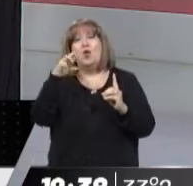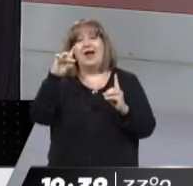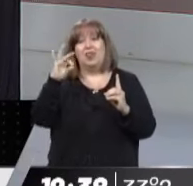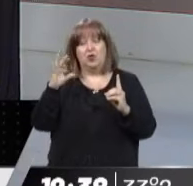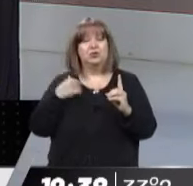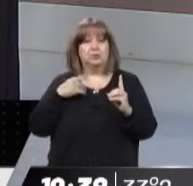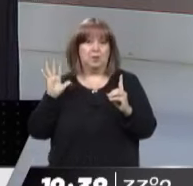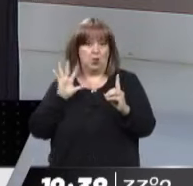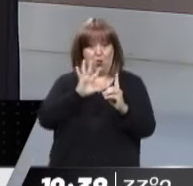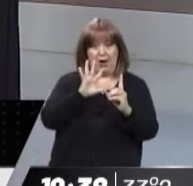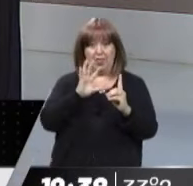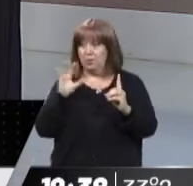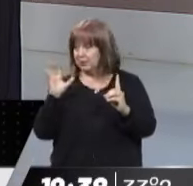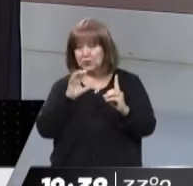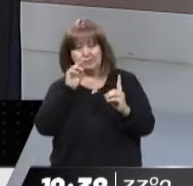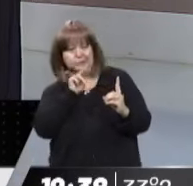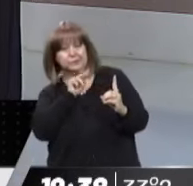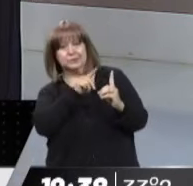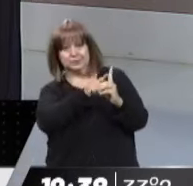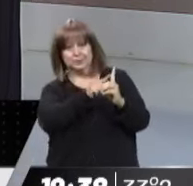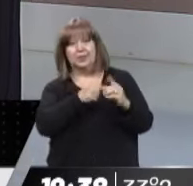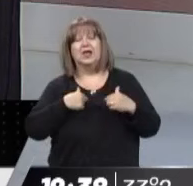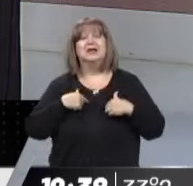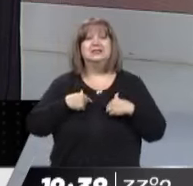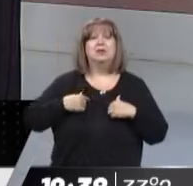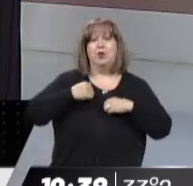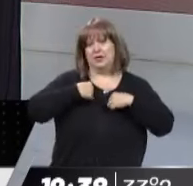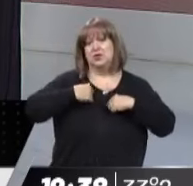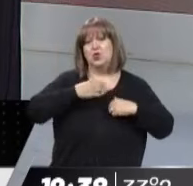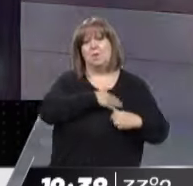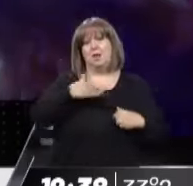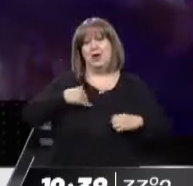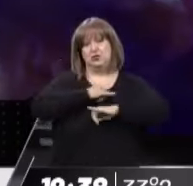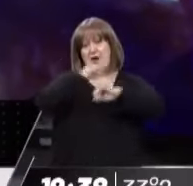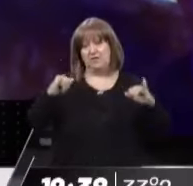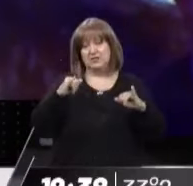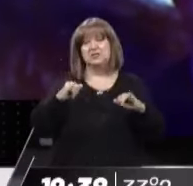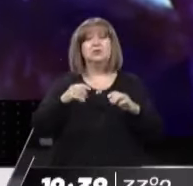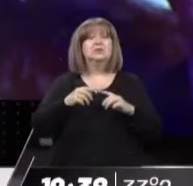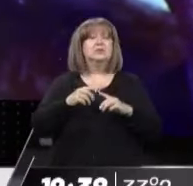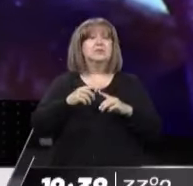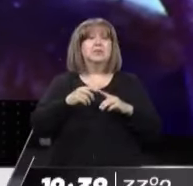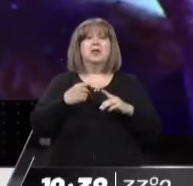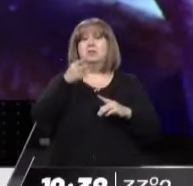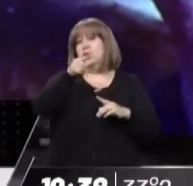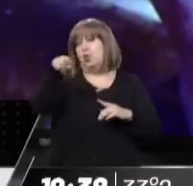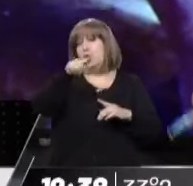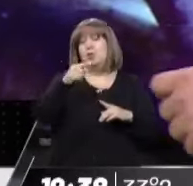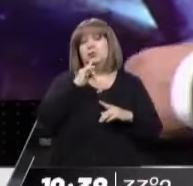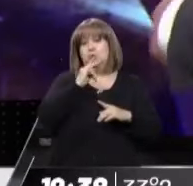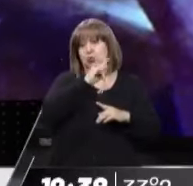a un juicio por jurado. Entonces yo por eso estoy aquí, para que la sociedad vea a los que les toque